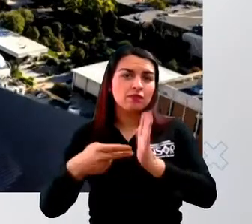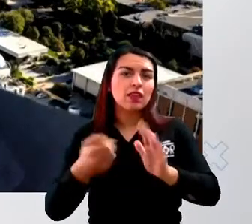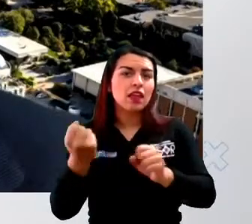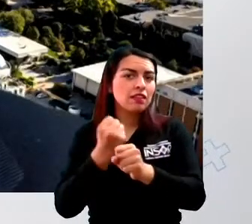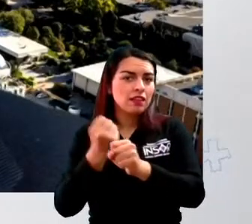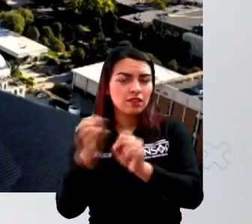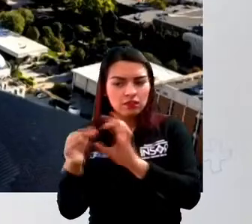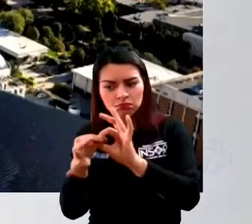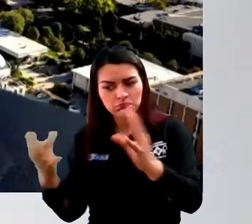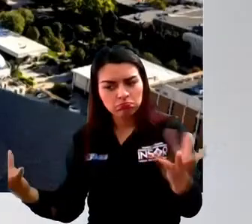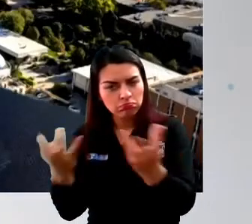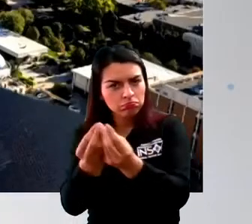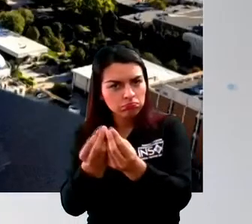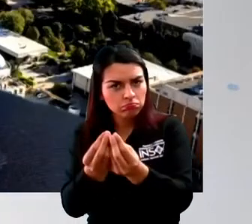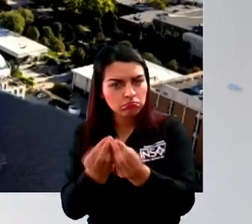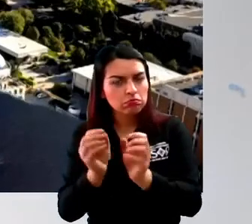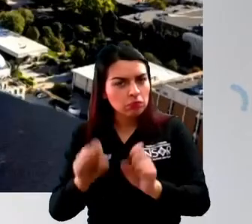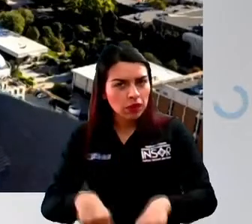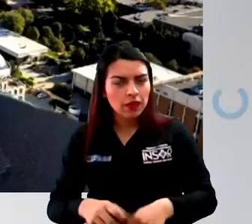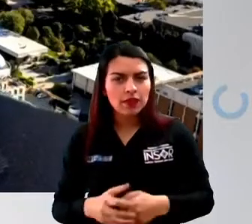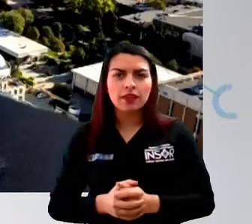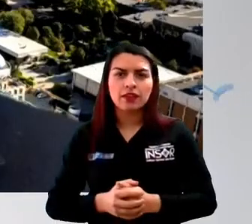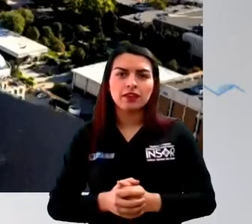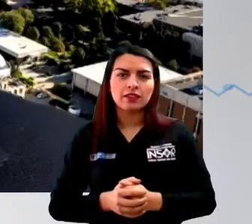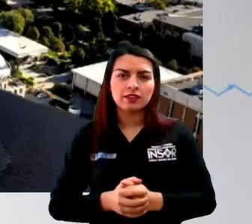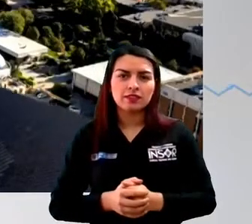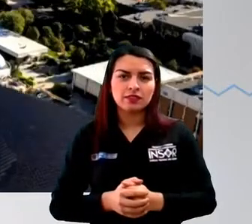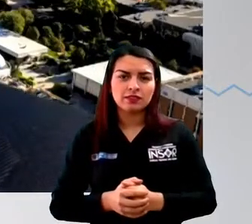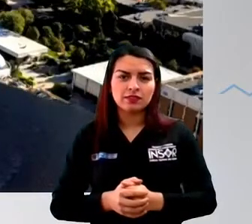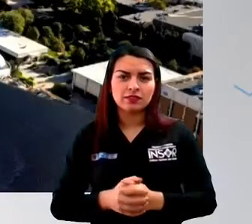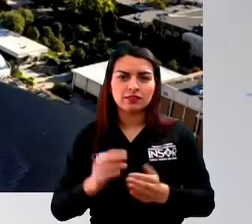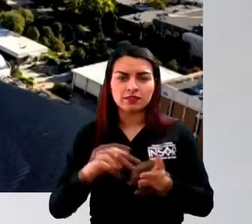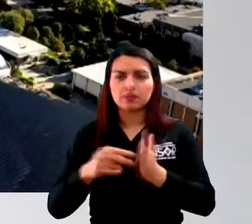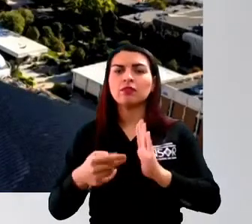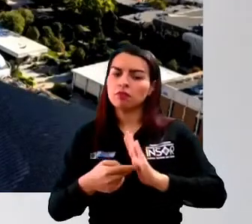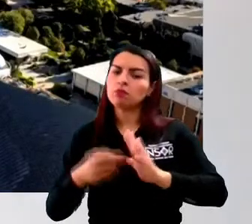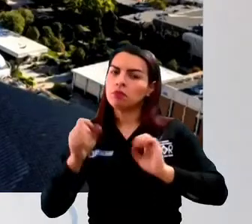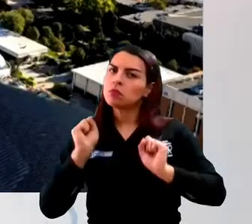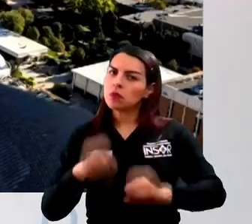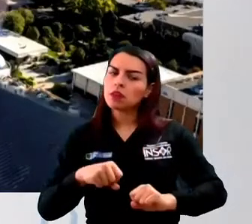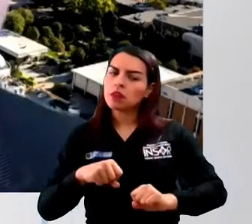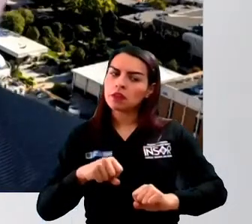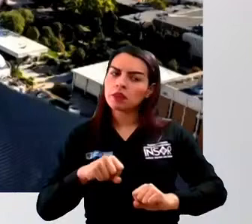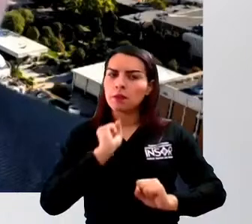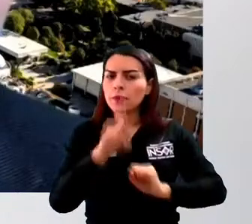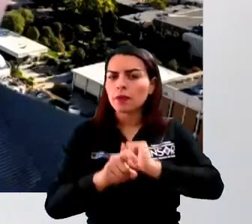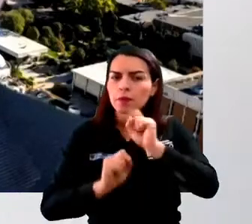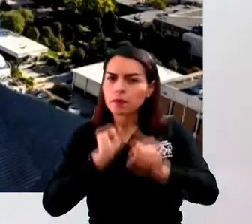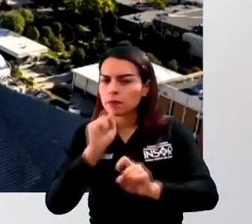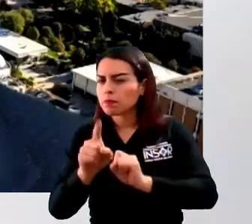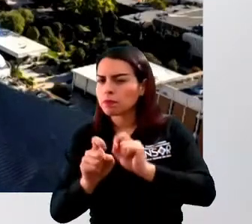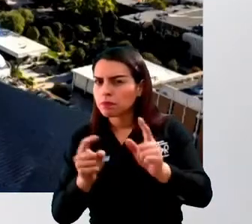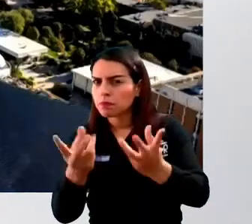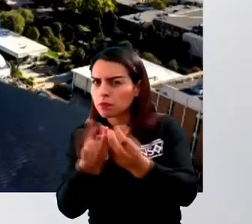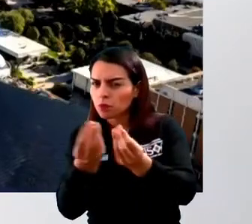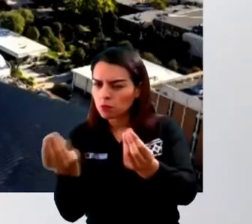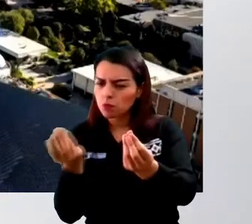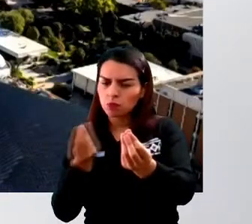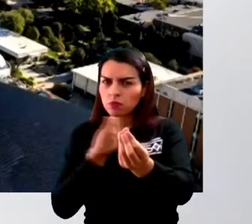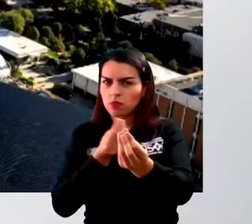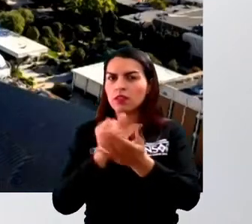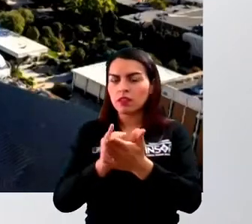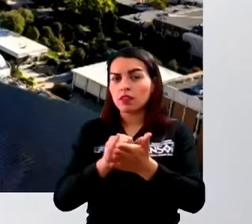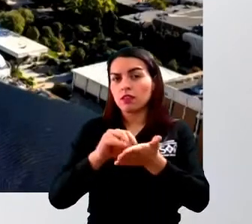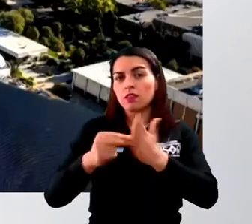y puedan hacer o realizar esas preguntas en conjunto, y debemos hacernos que estas cosas también